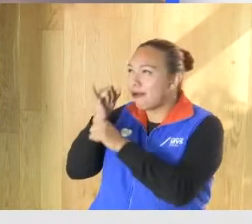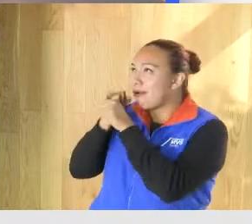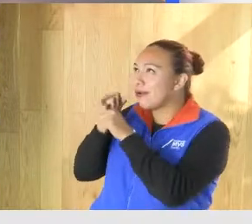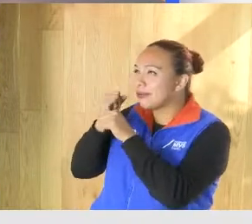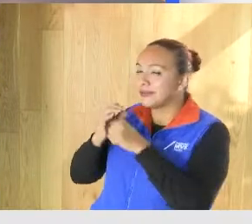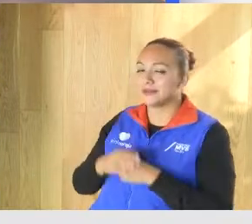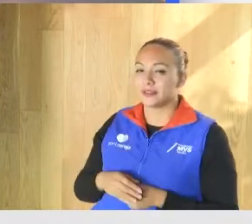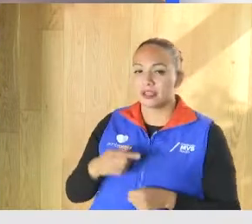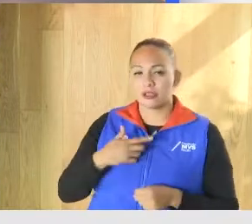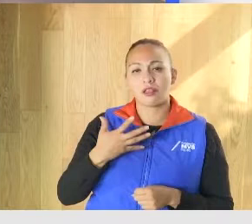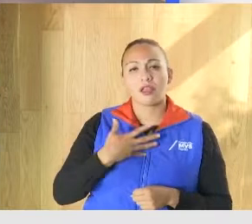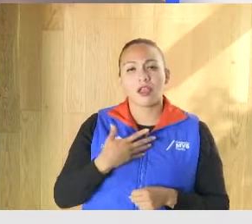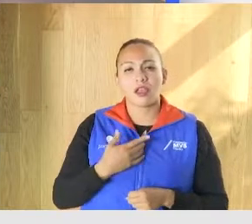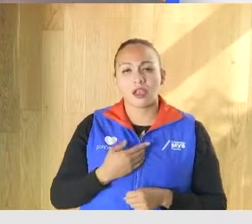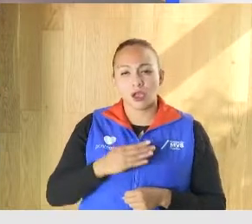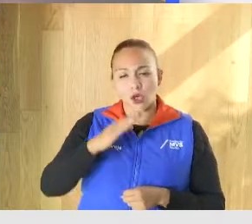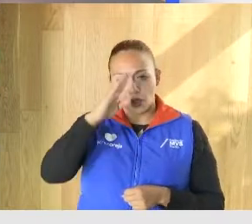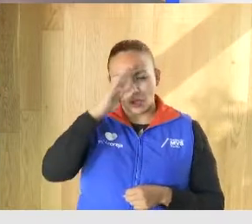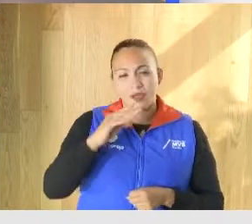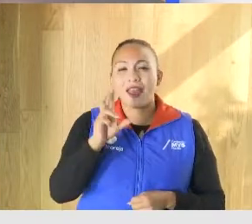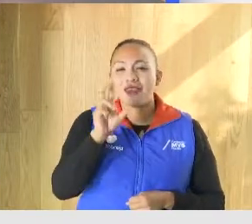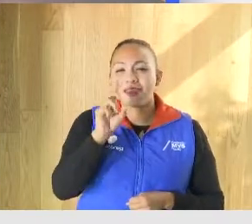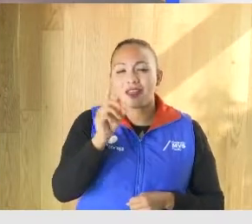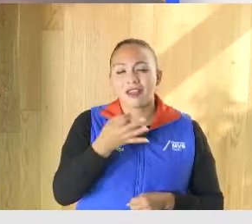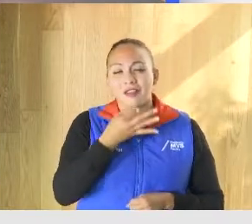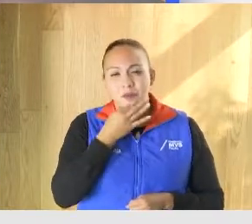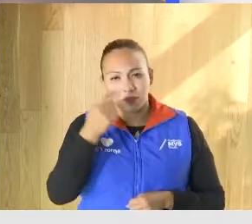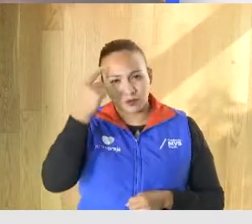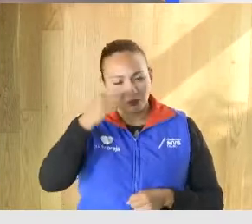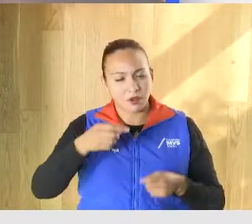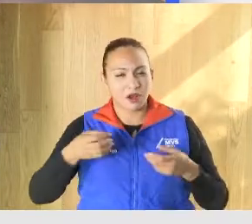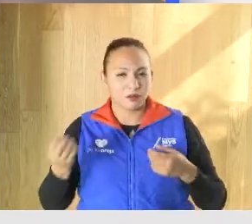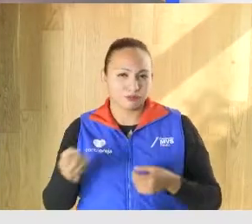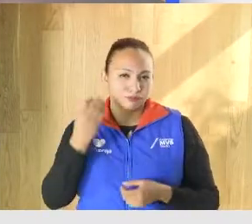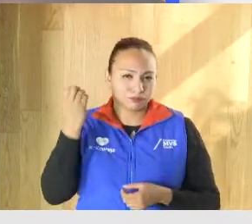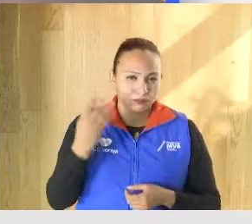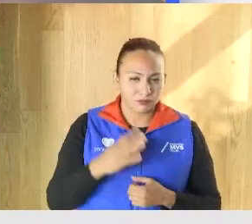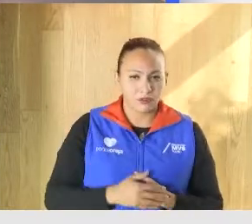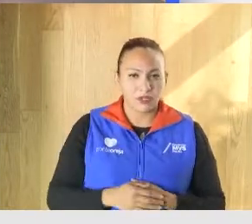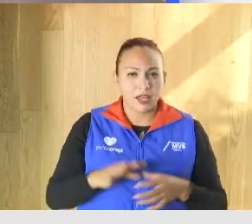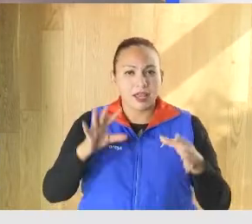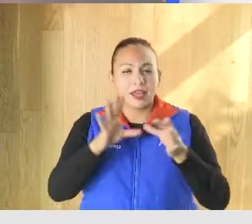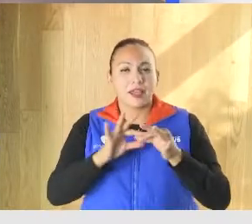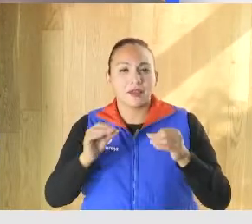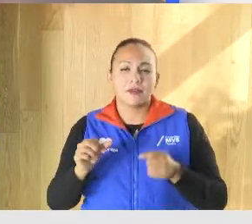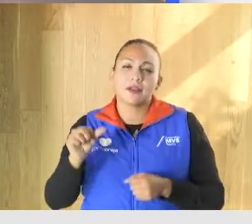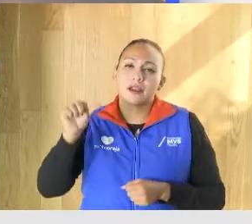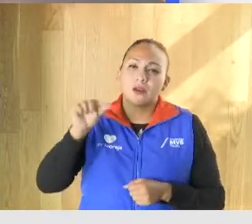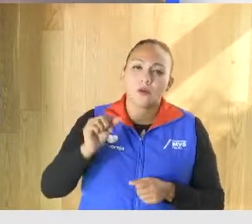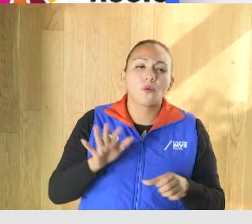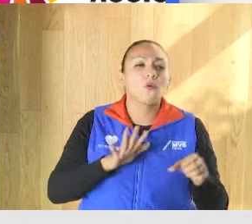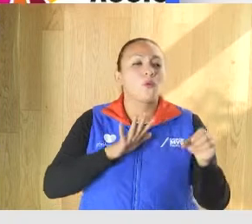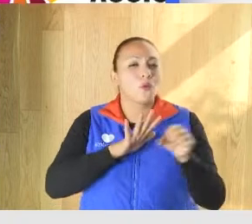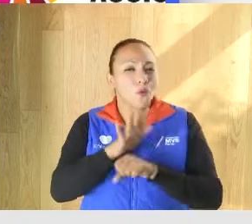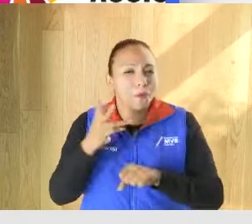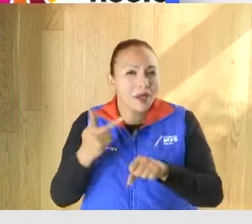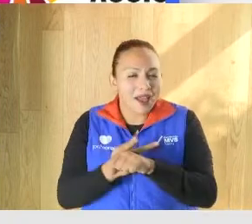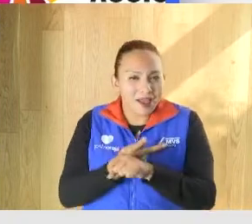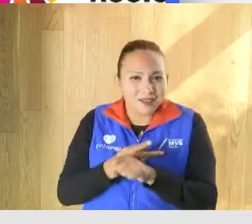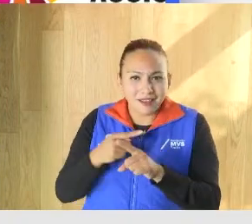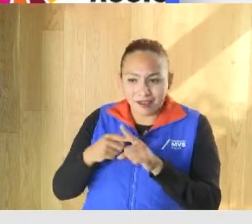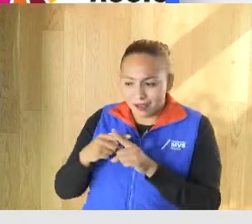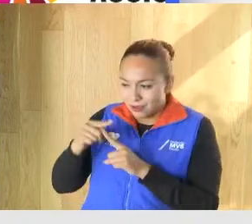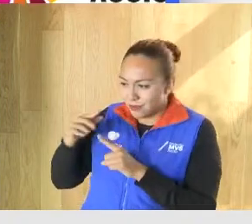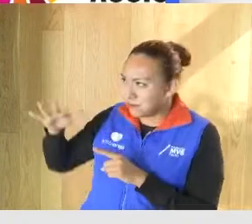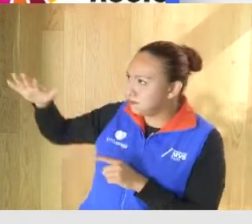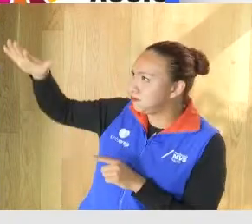media hora en la que pretendo daros esa foto actual sobre estas tendencias ambientales, sociales y